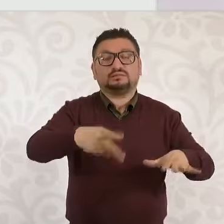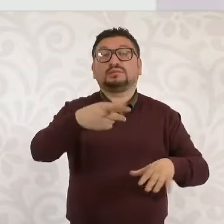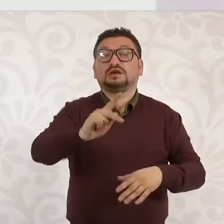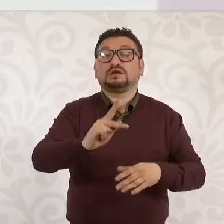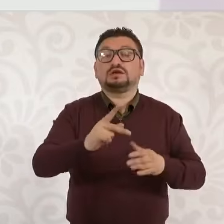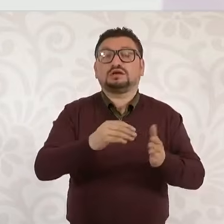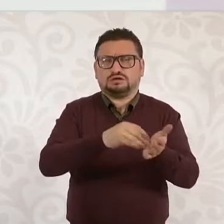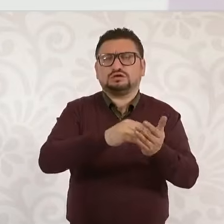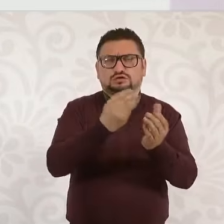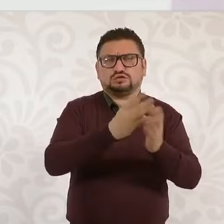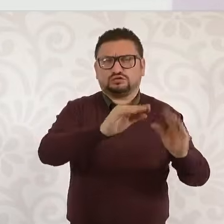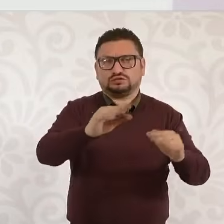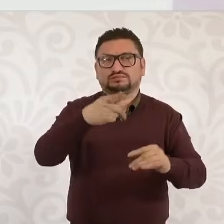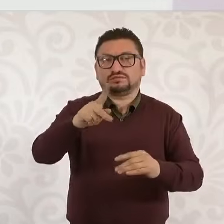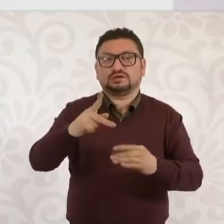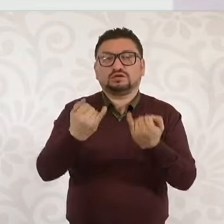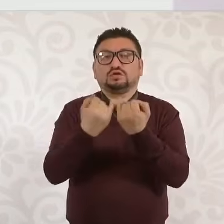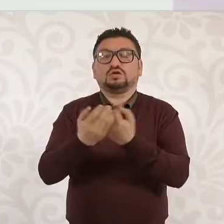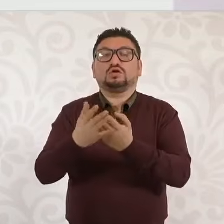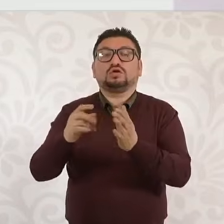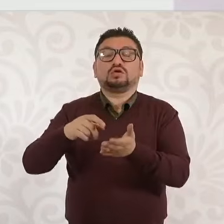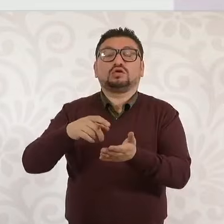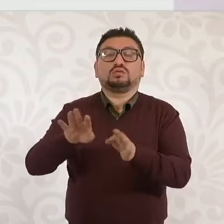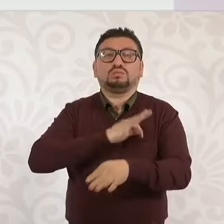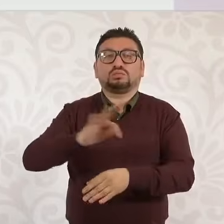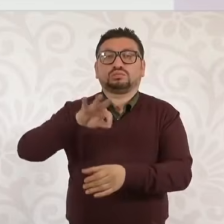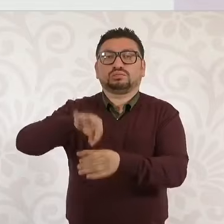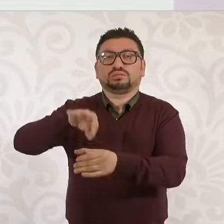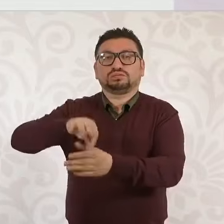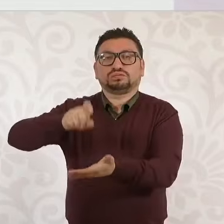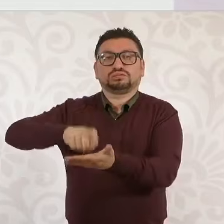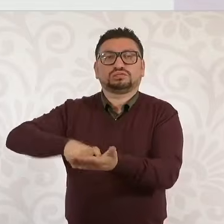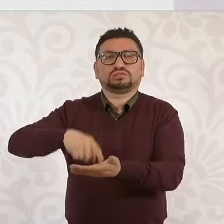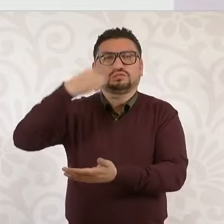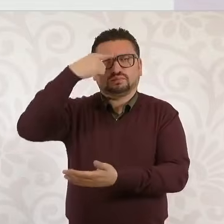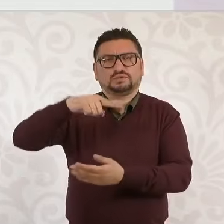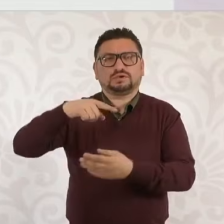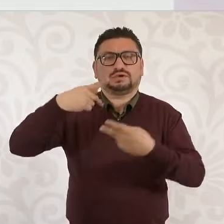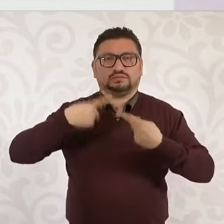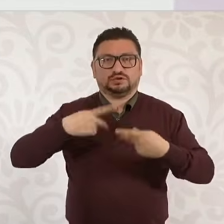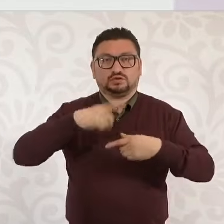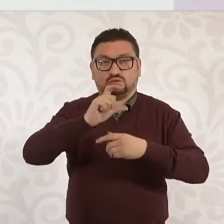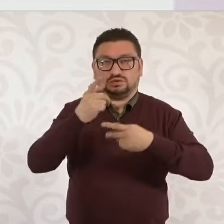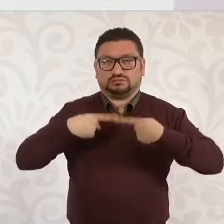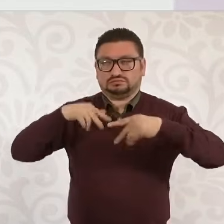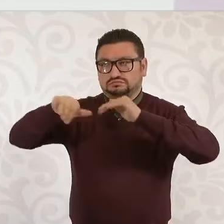estamos planteando es que haya el voto electrónico para los casos de consultas.